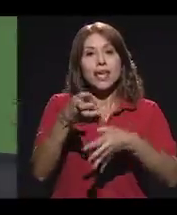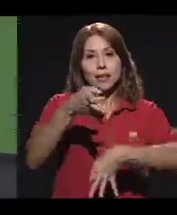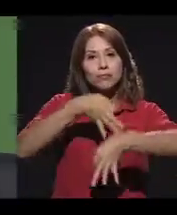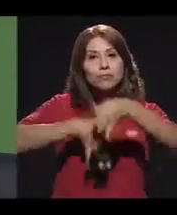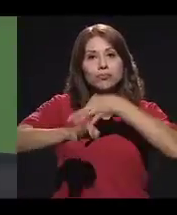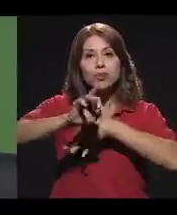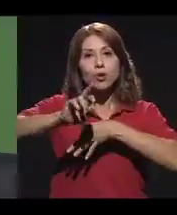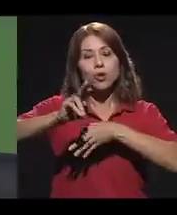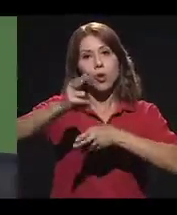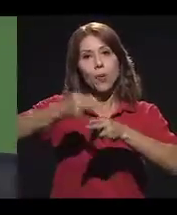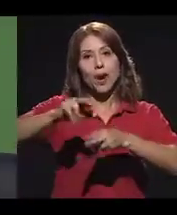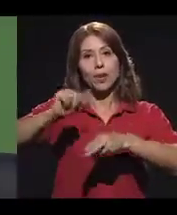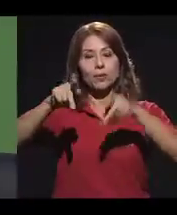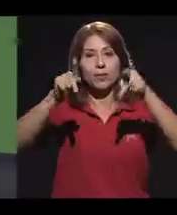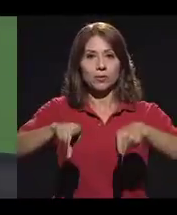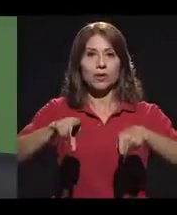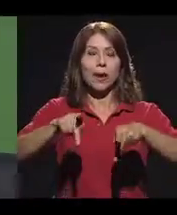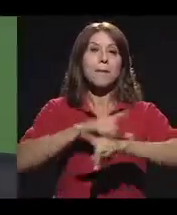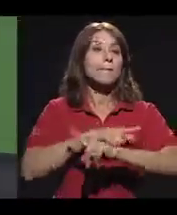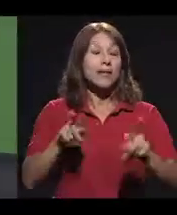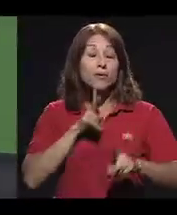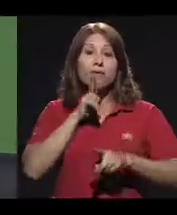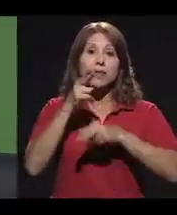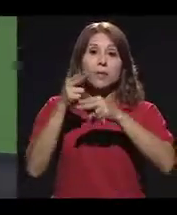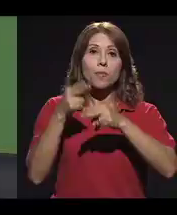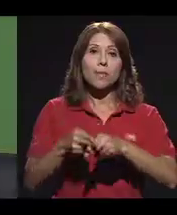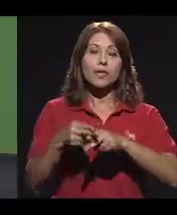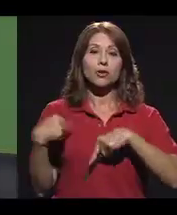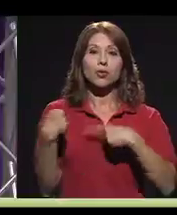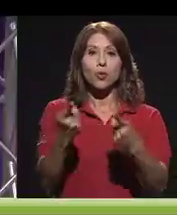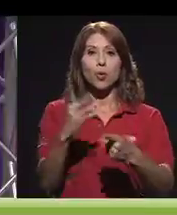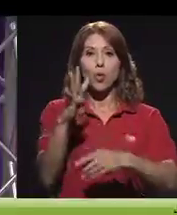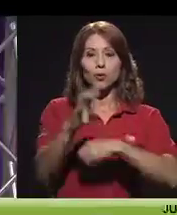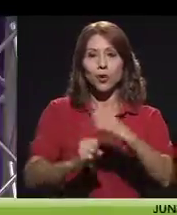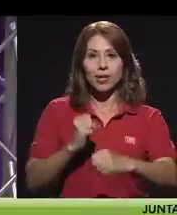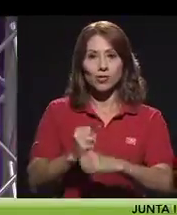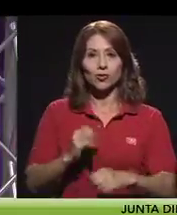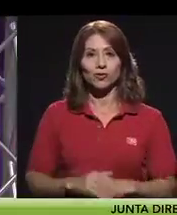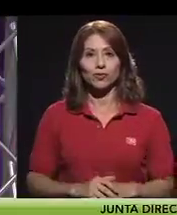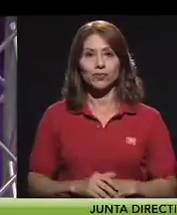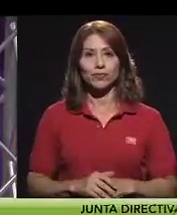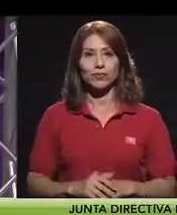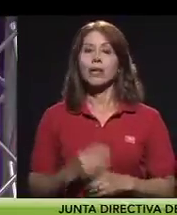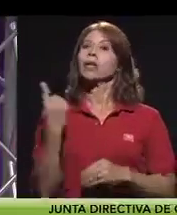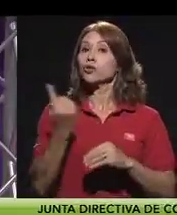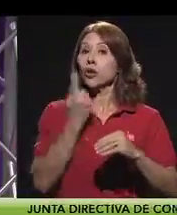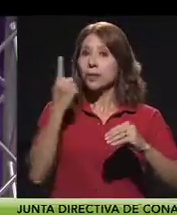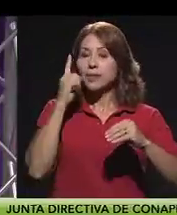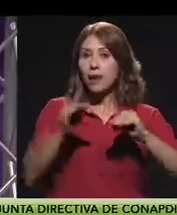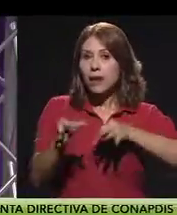y vendría otro nuevo para finalizar el periodo, pero son nombramientos de 4 años. Así es, nada más para aclarar,